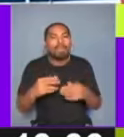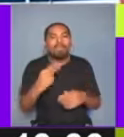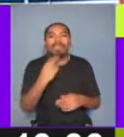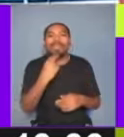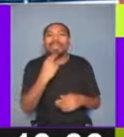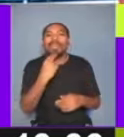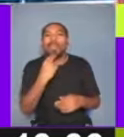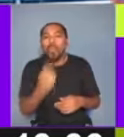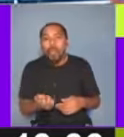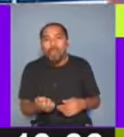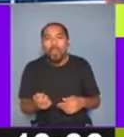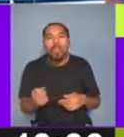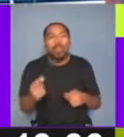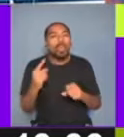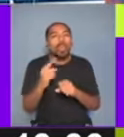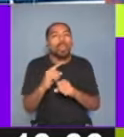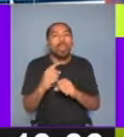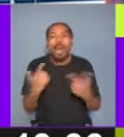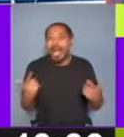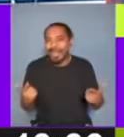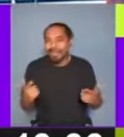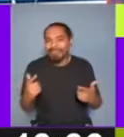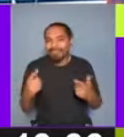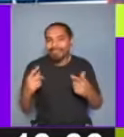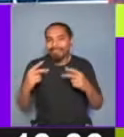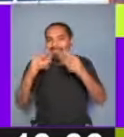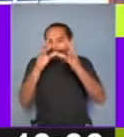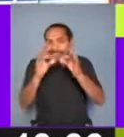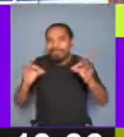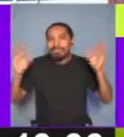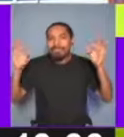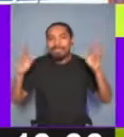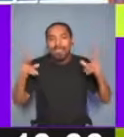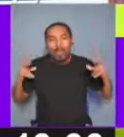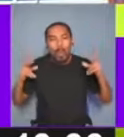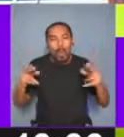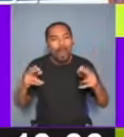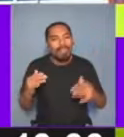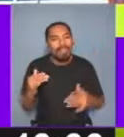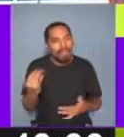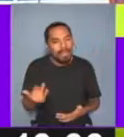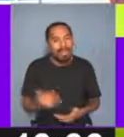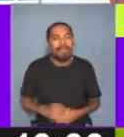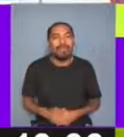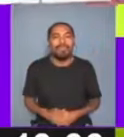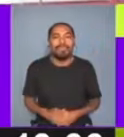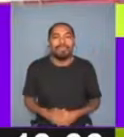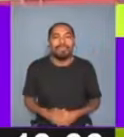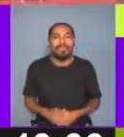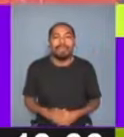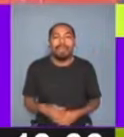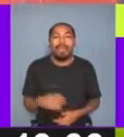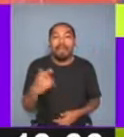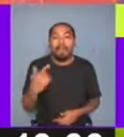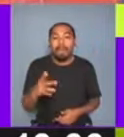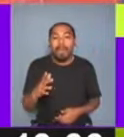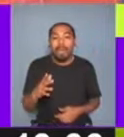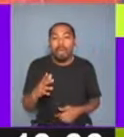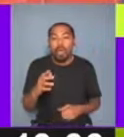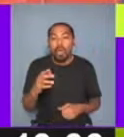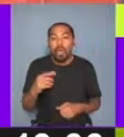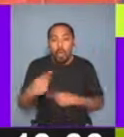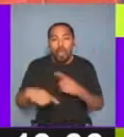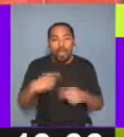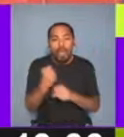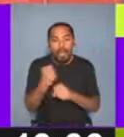sigue cortado porque bueno están trabajando con la el personal de vialidad pero no han quedado incomunicado por lo menos ya se hay este